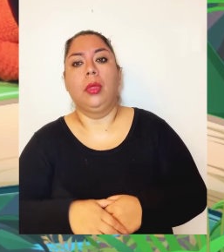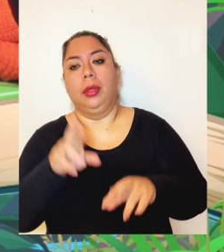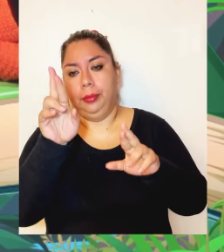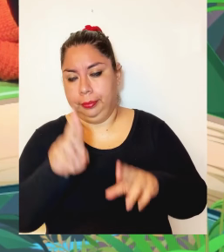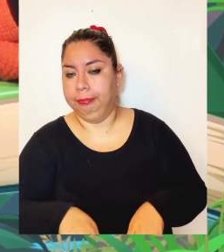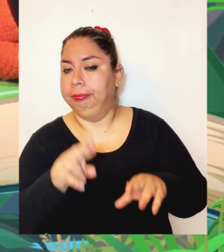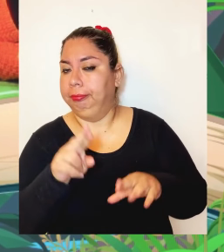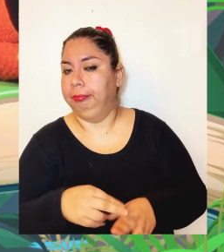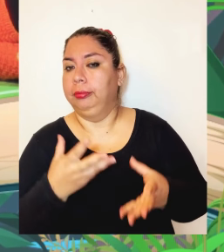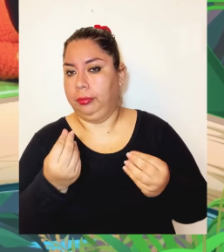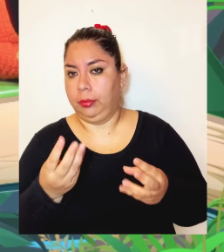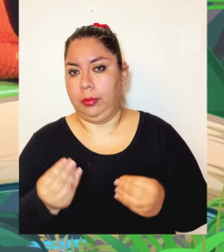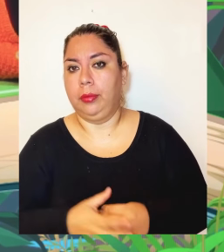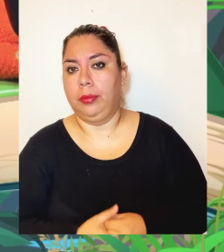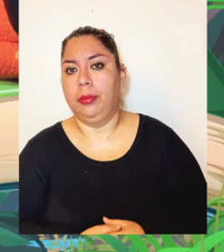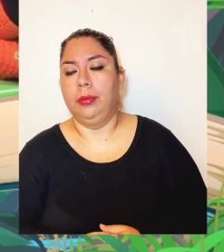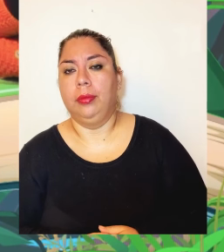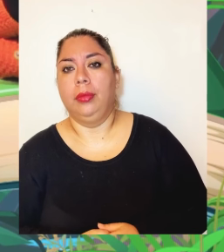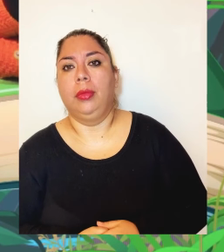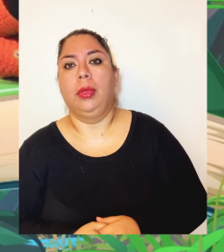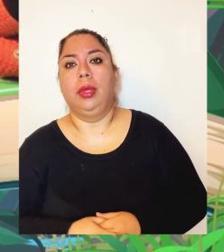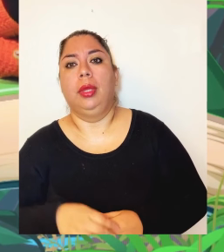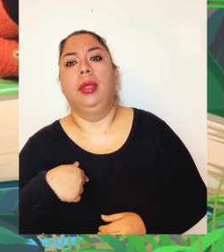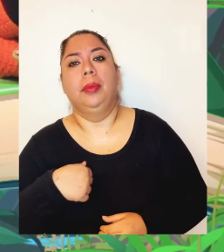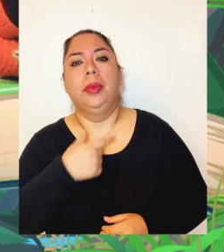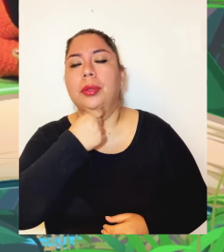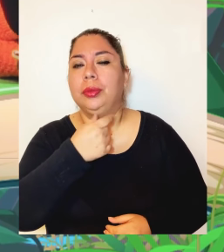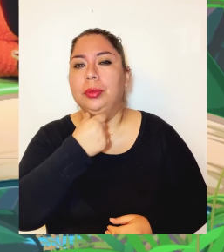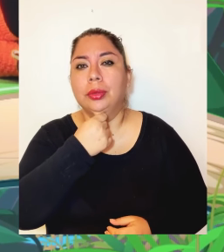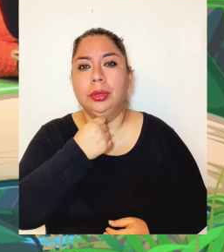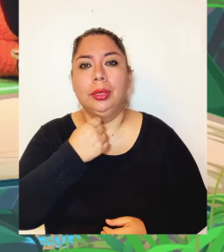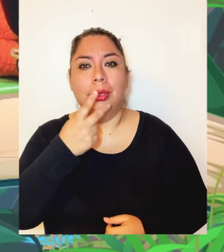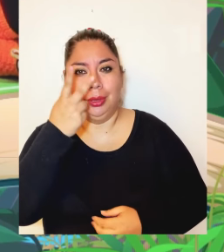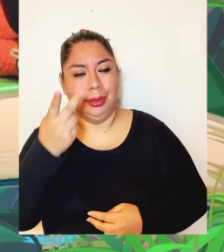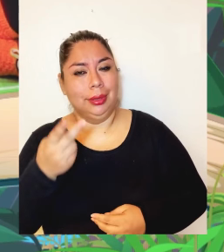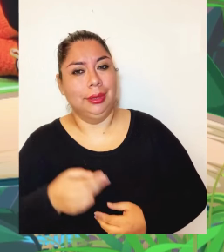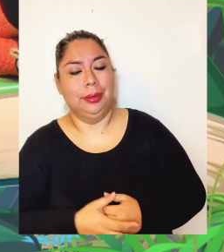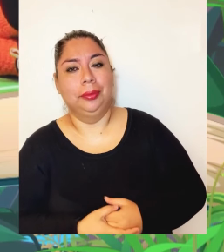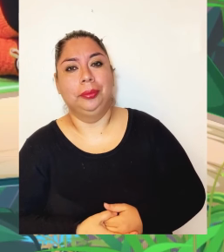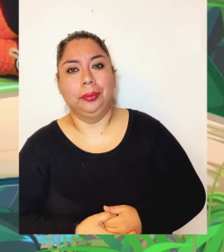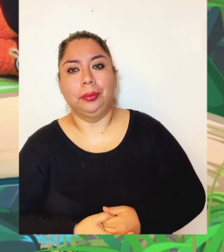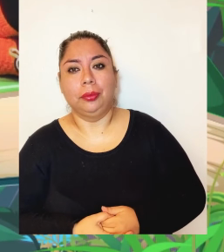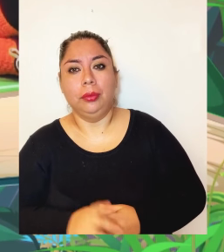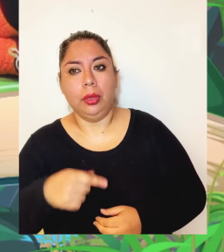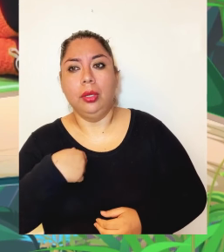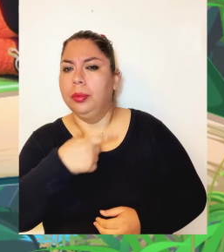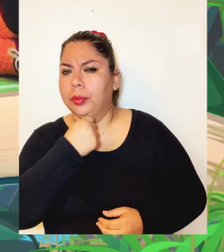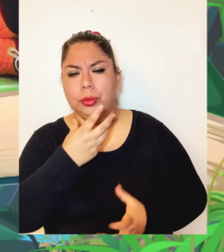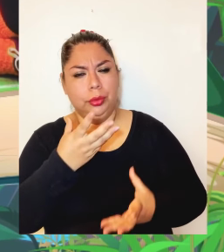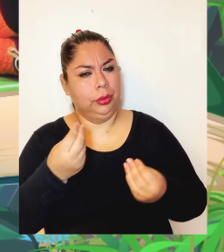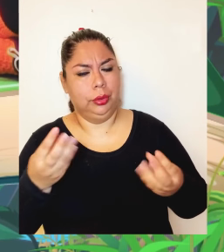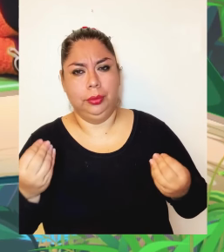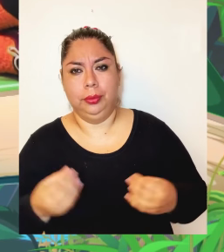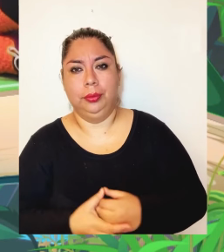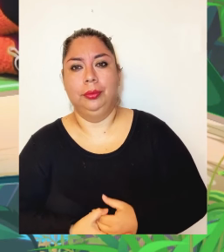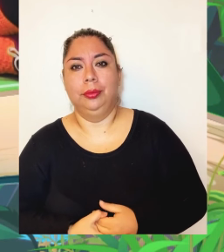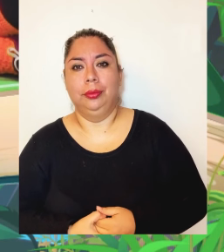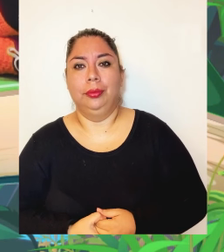Ari, hinapuni Rumi. Munay willakuyta apamunki. May allin chaykuna nuqapaq